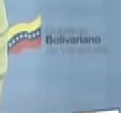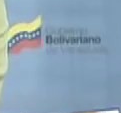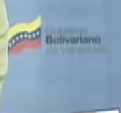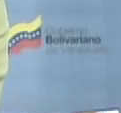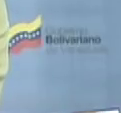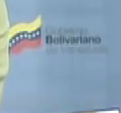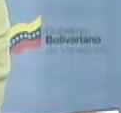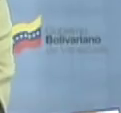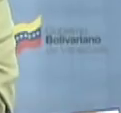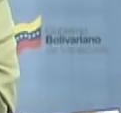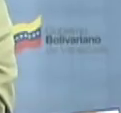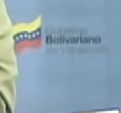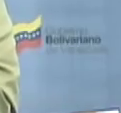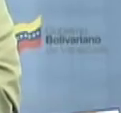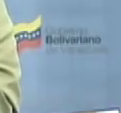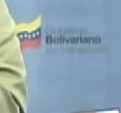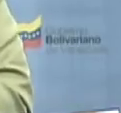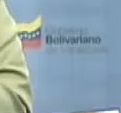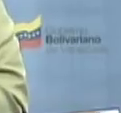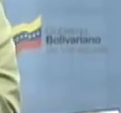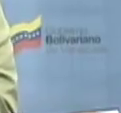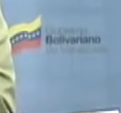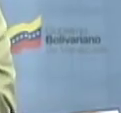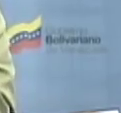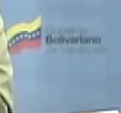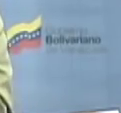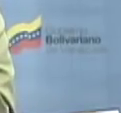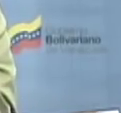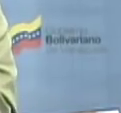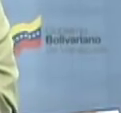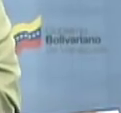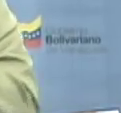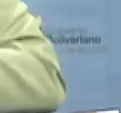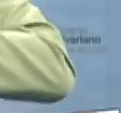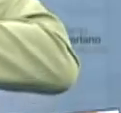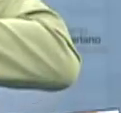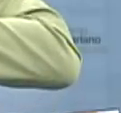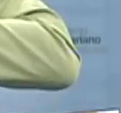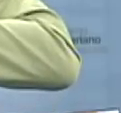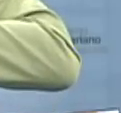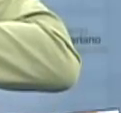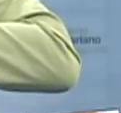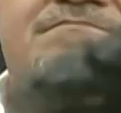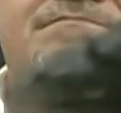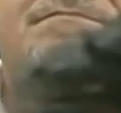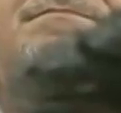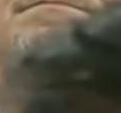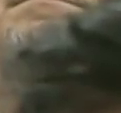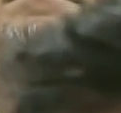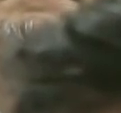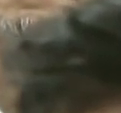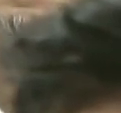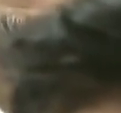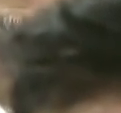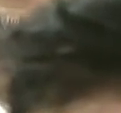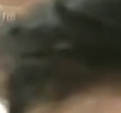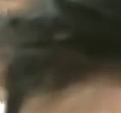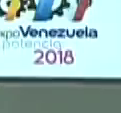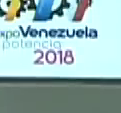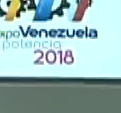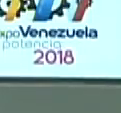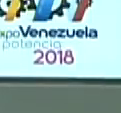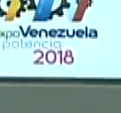carne para hacerle ajustes. Tiene que llegarle la carne a la gente, a su casa. Y solo podemos nosotros. El mercado capitalista